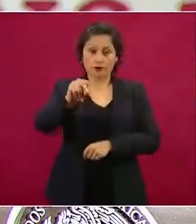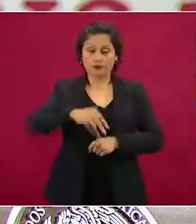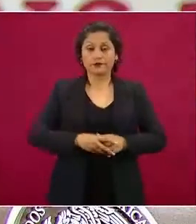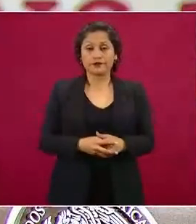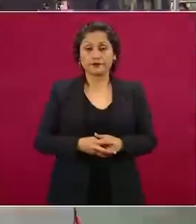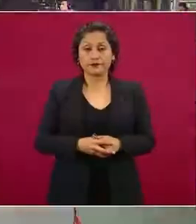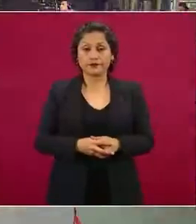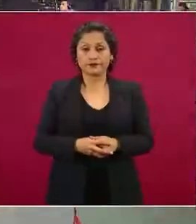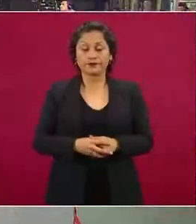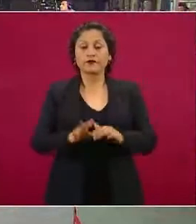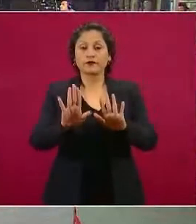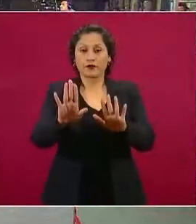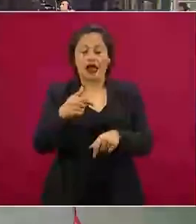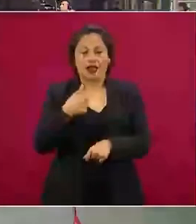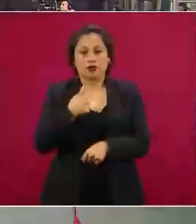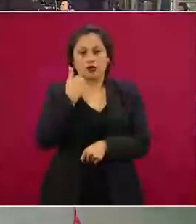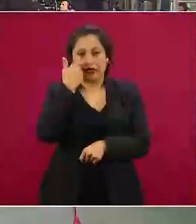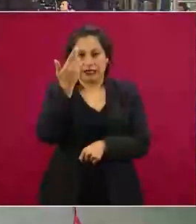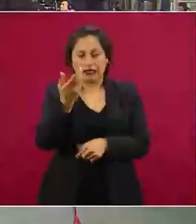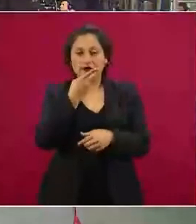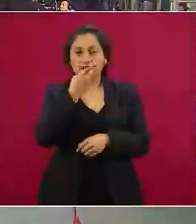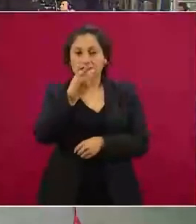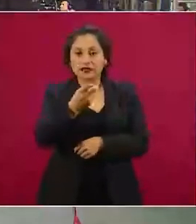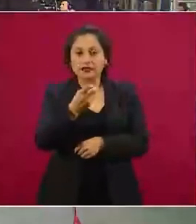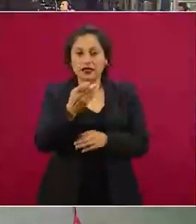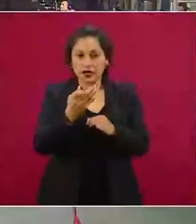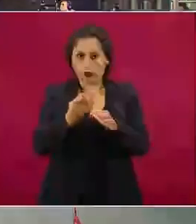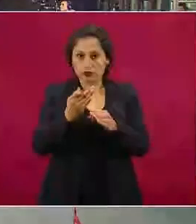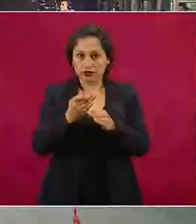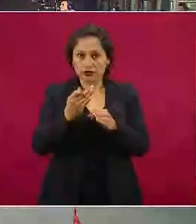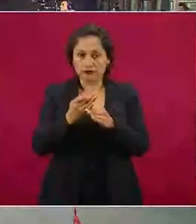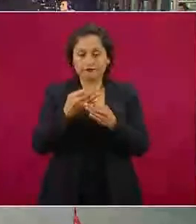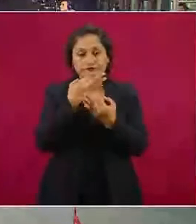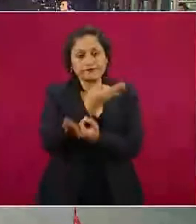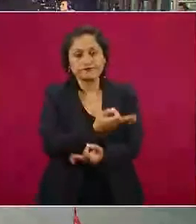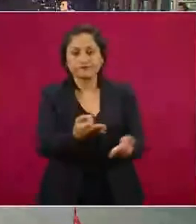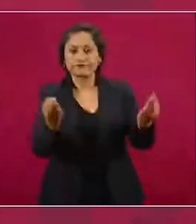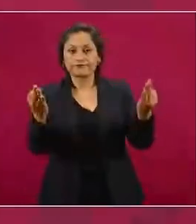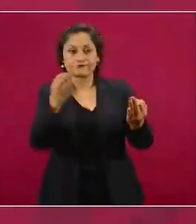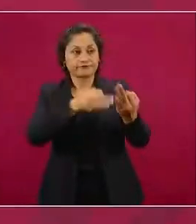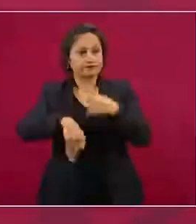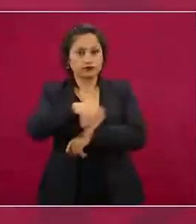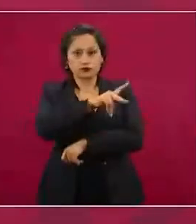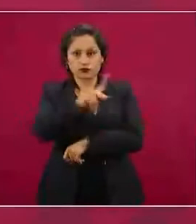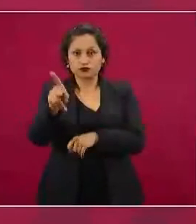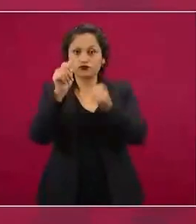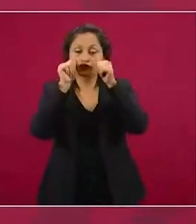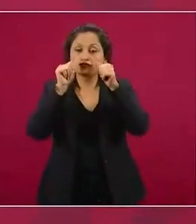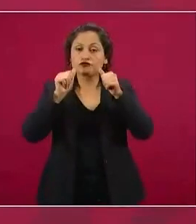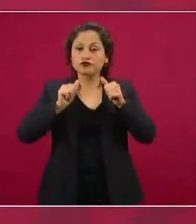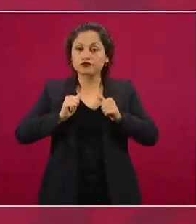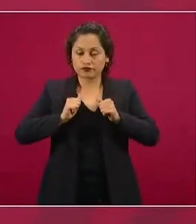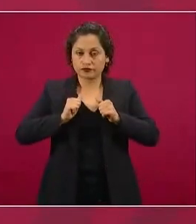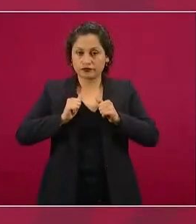Y aprovecho para que se sepa esto en general,